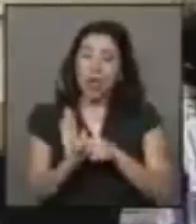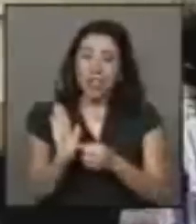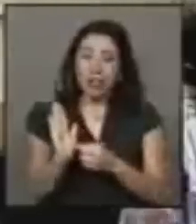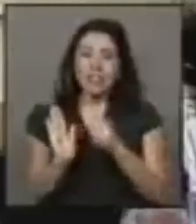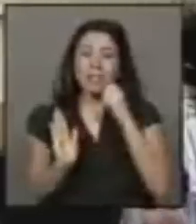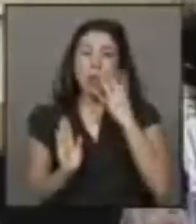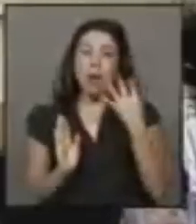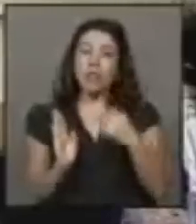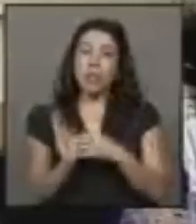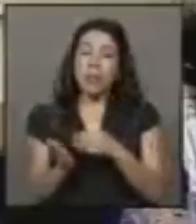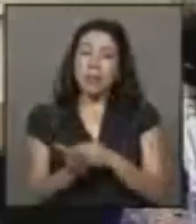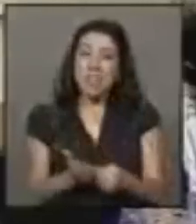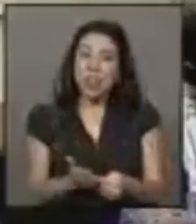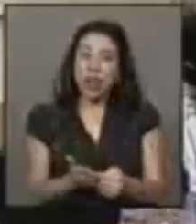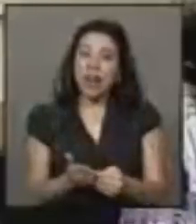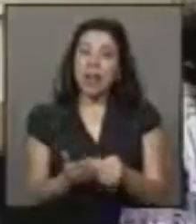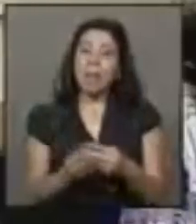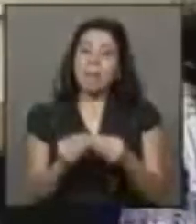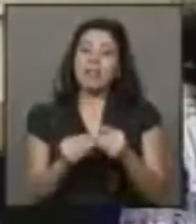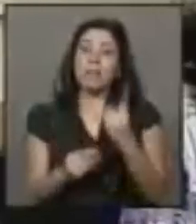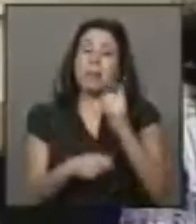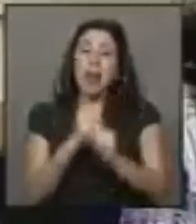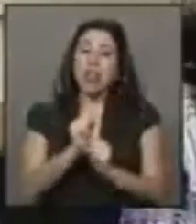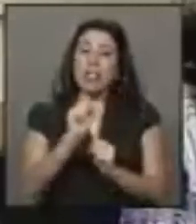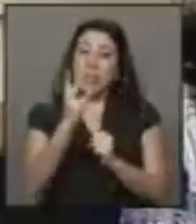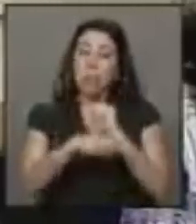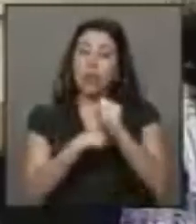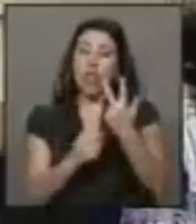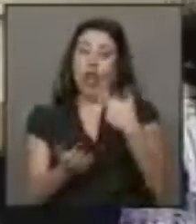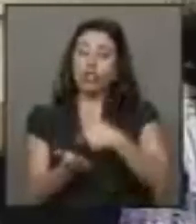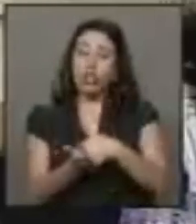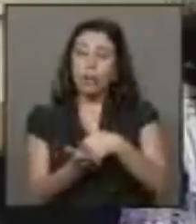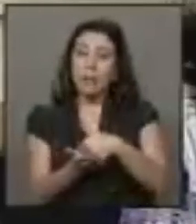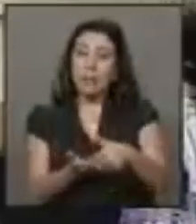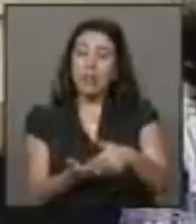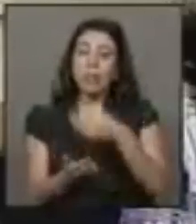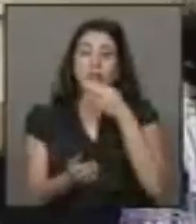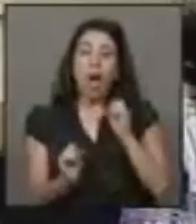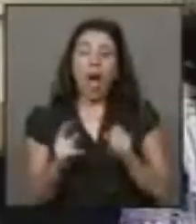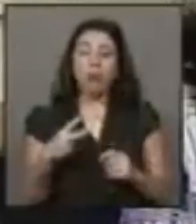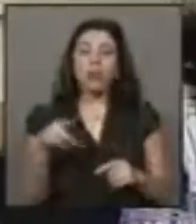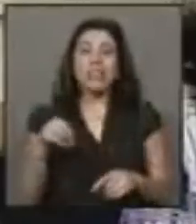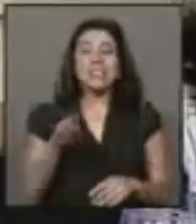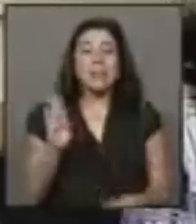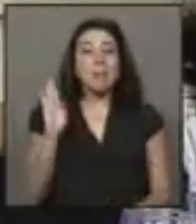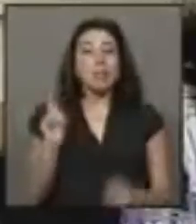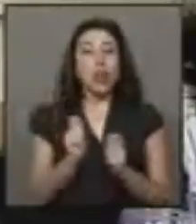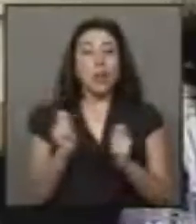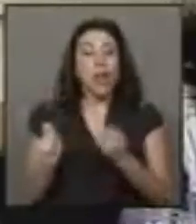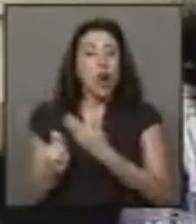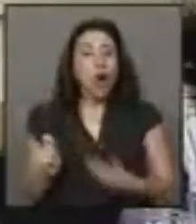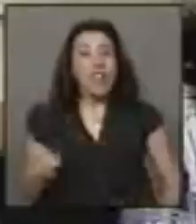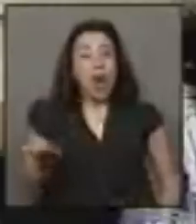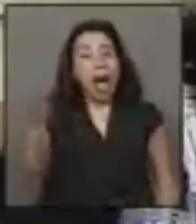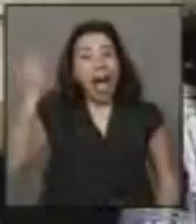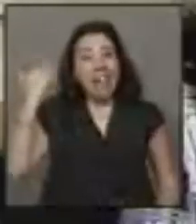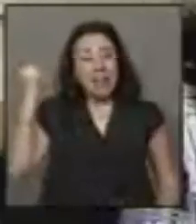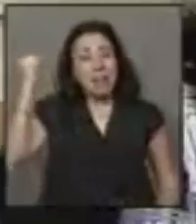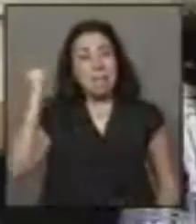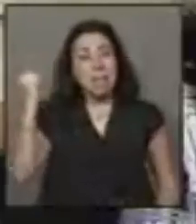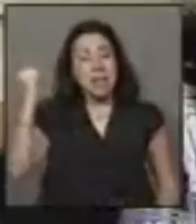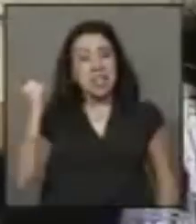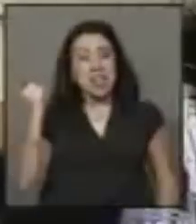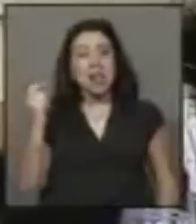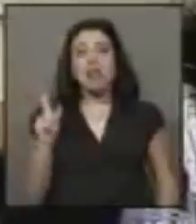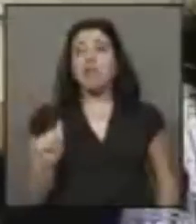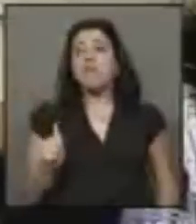pesos en el primer año y 8.000 para el segundo, que como decía el diputado Pepe Au, esto era una promesa de campaña del gobierno anterior, que no